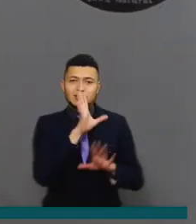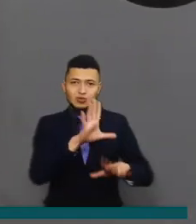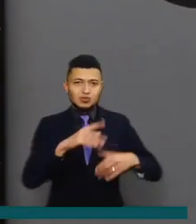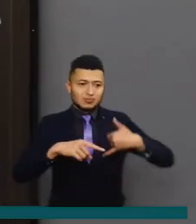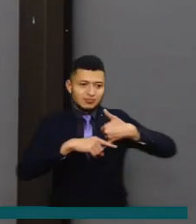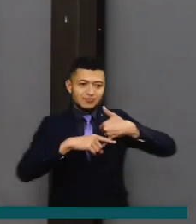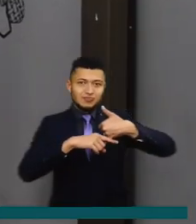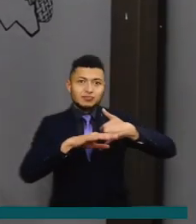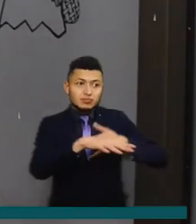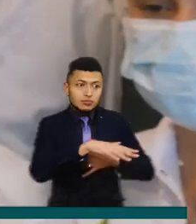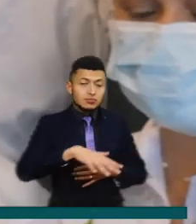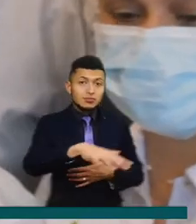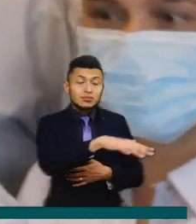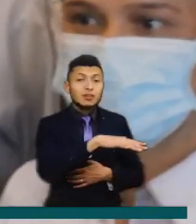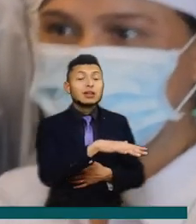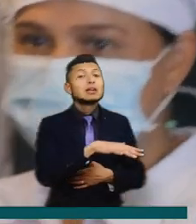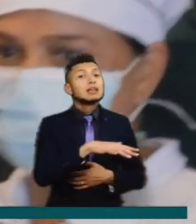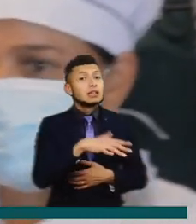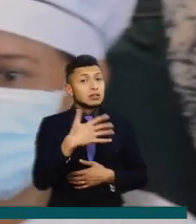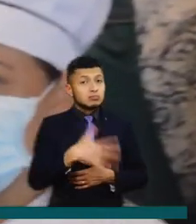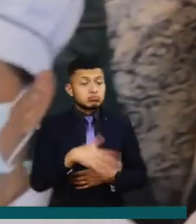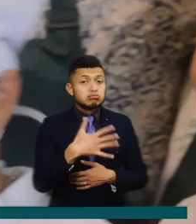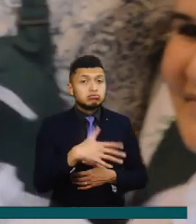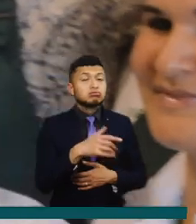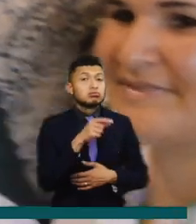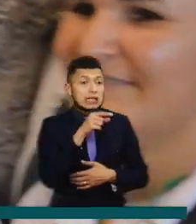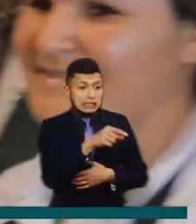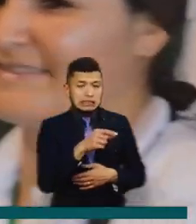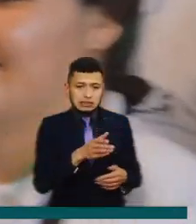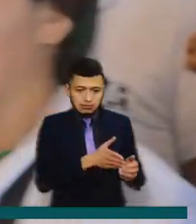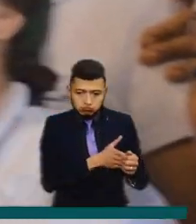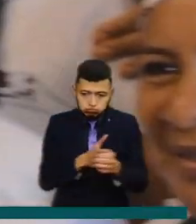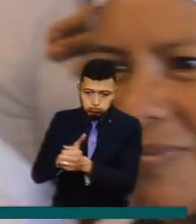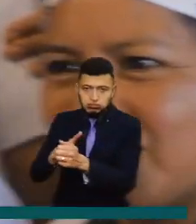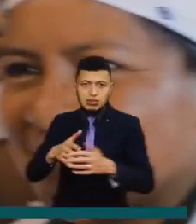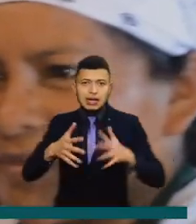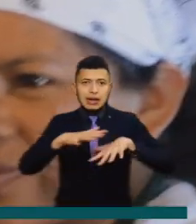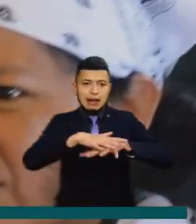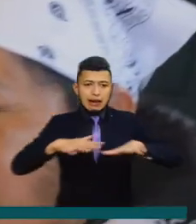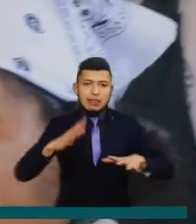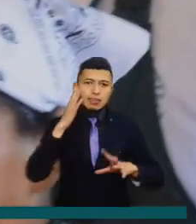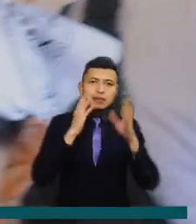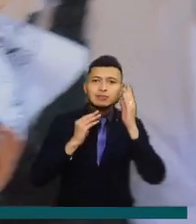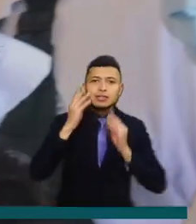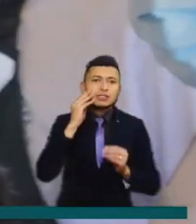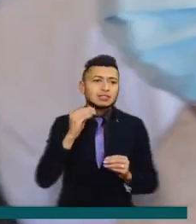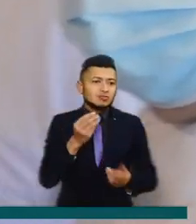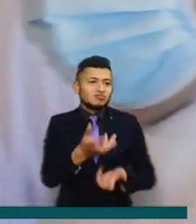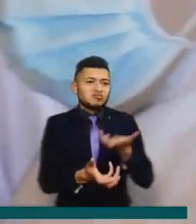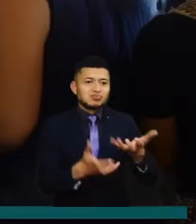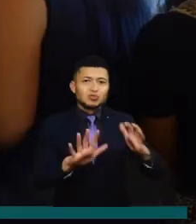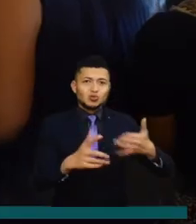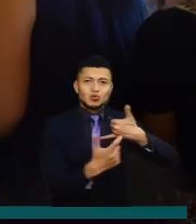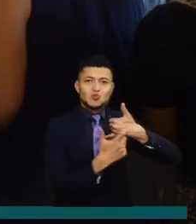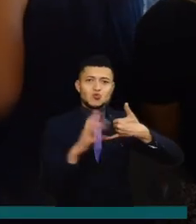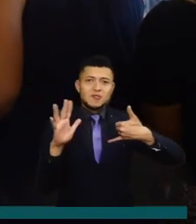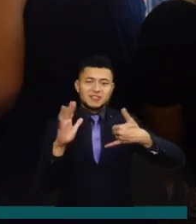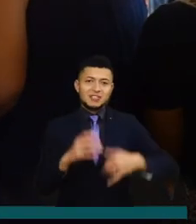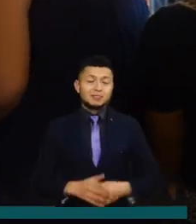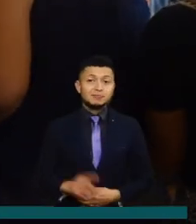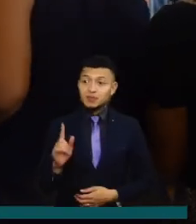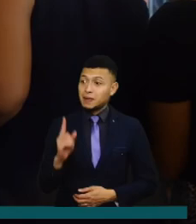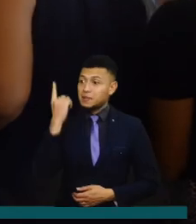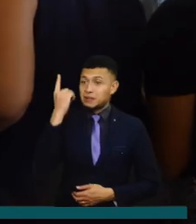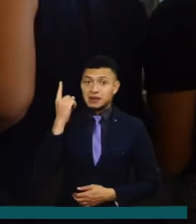restaurante amazónico de la región y este evento donde se consolidó esta ruta lo organizó la Red de Experiencias Gastronómicas del Guaviare. En el primer